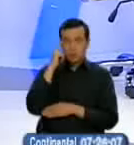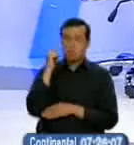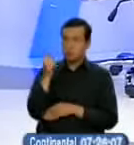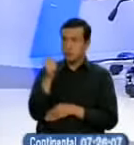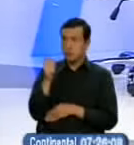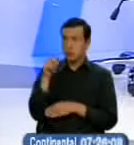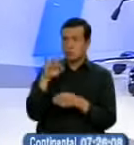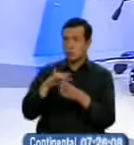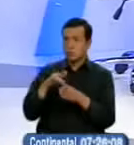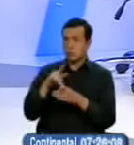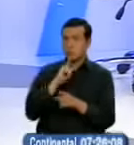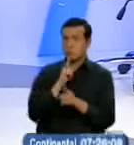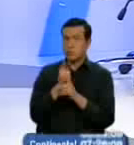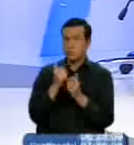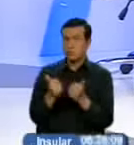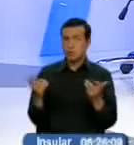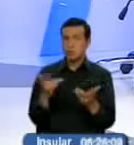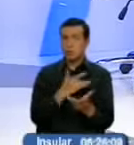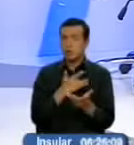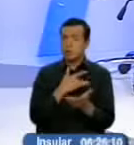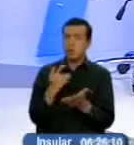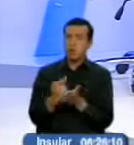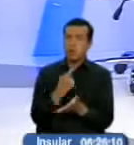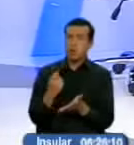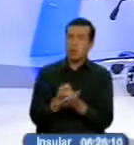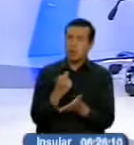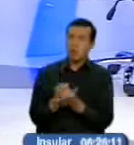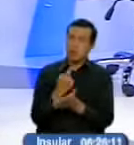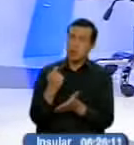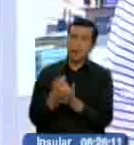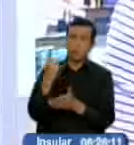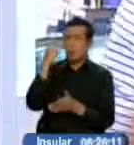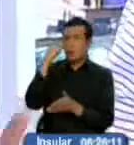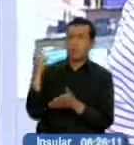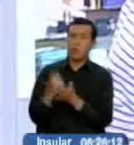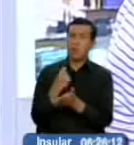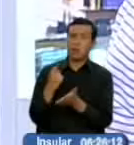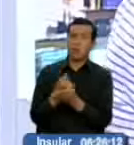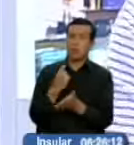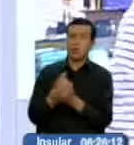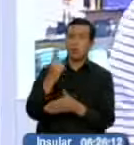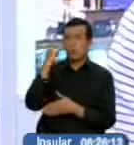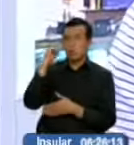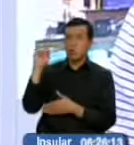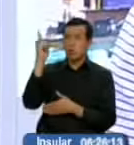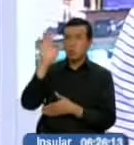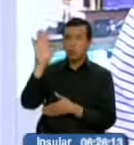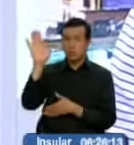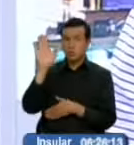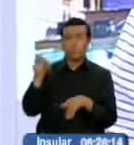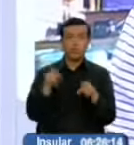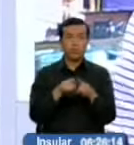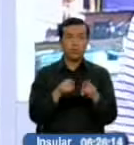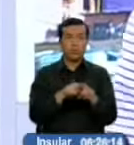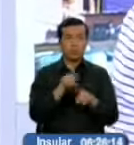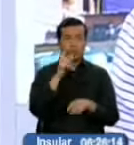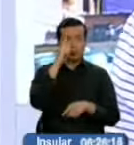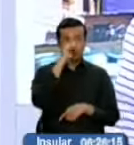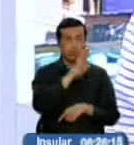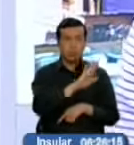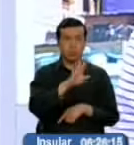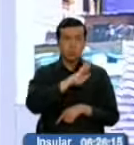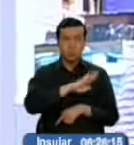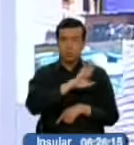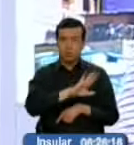Carlos, se sienten perseguidos, se sienten acosados por el Estado, no solamente el Estado central, sino los gobiernos